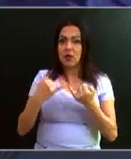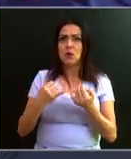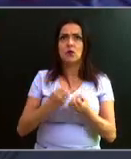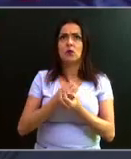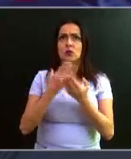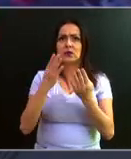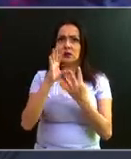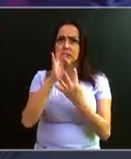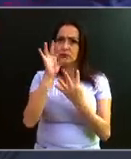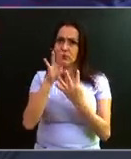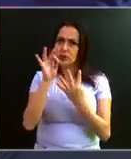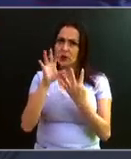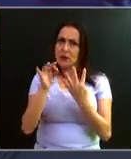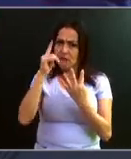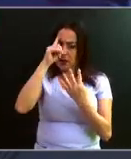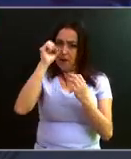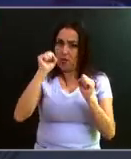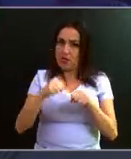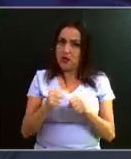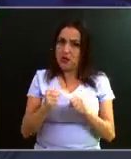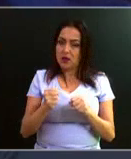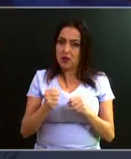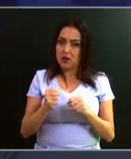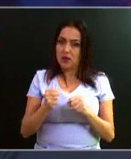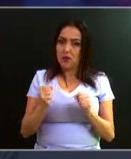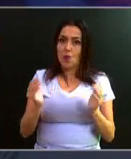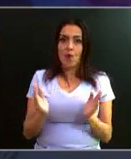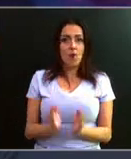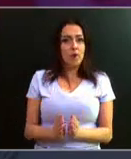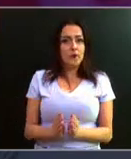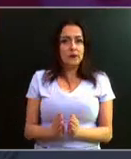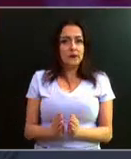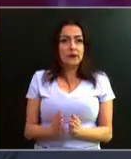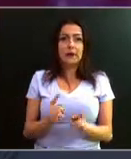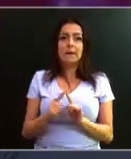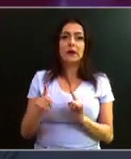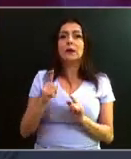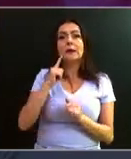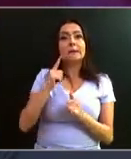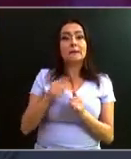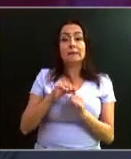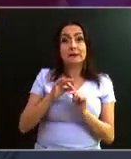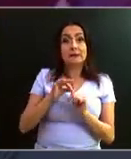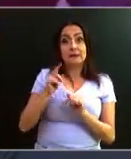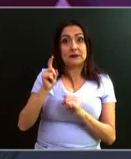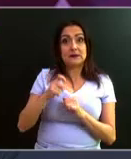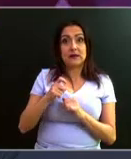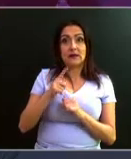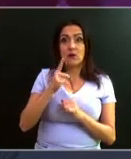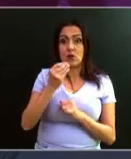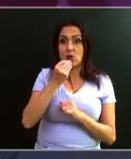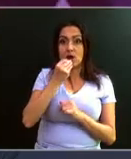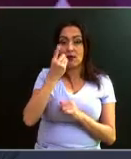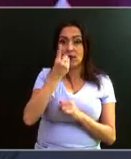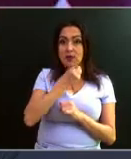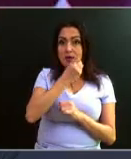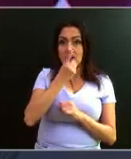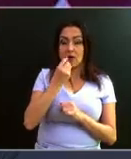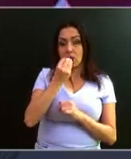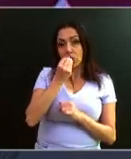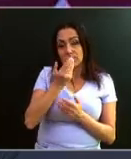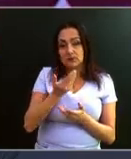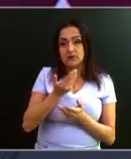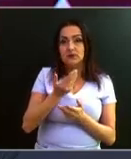muchas opciones para poder bajar de peso. La principal siempre debe ser una buena dieta, una buena